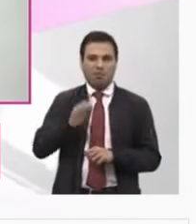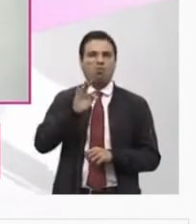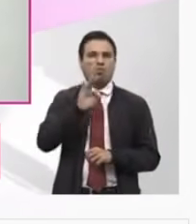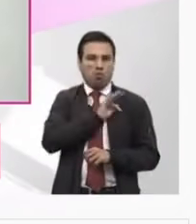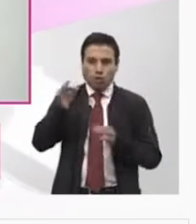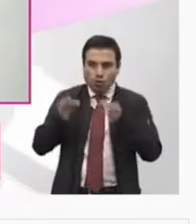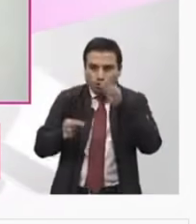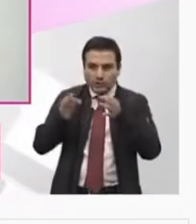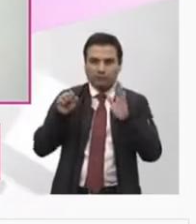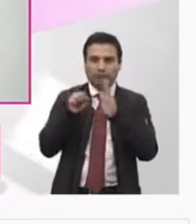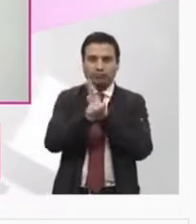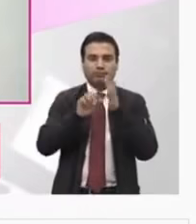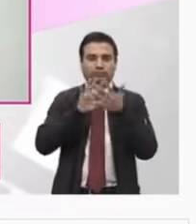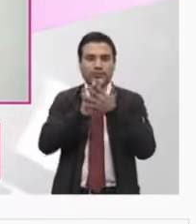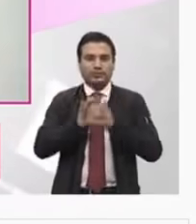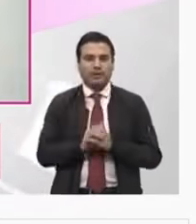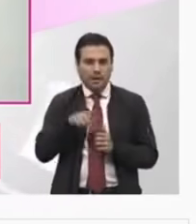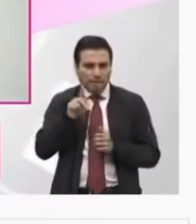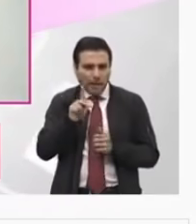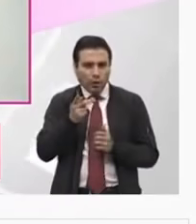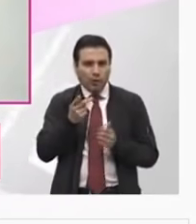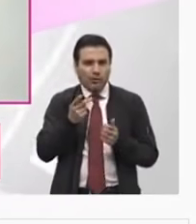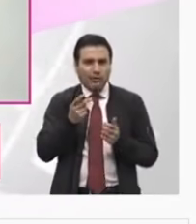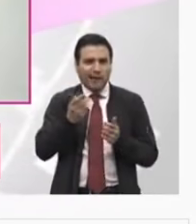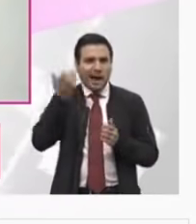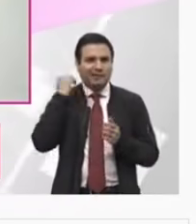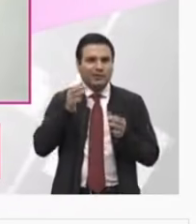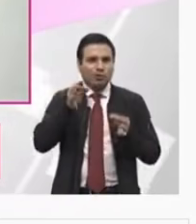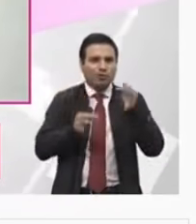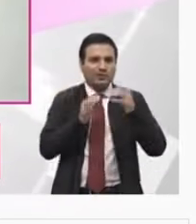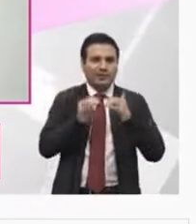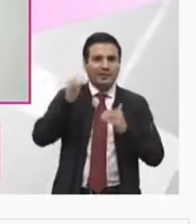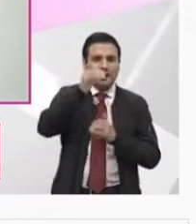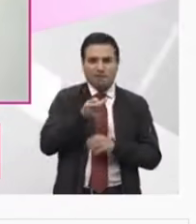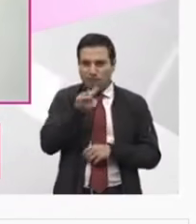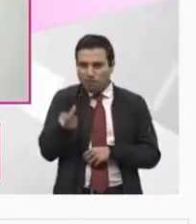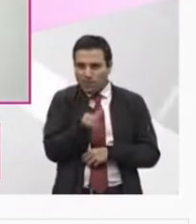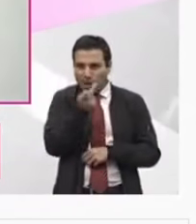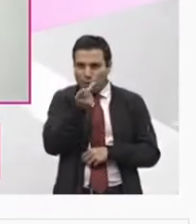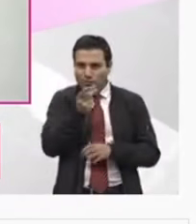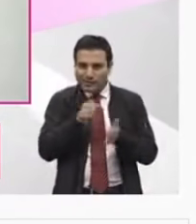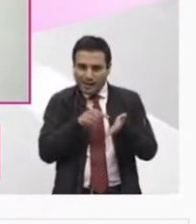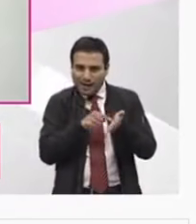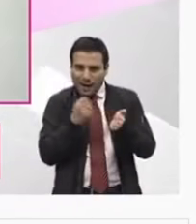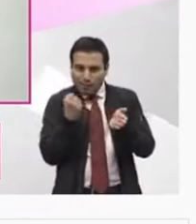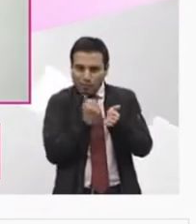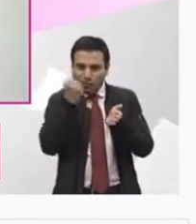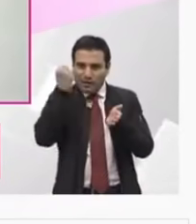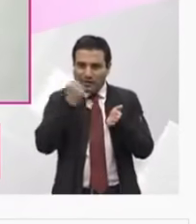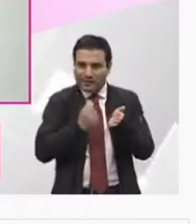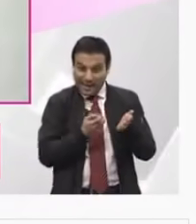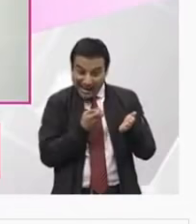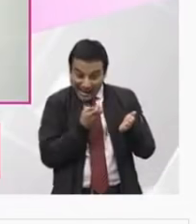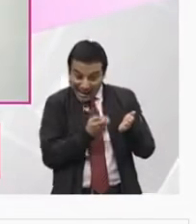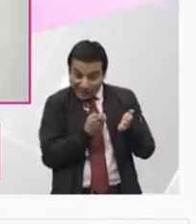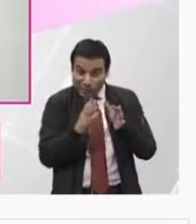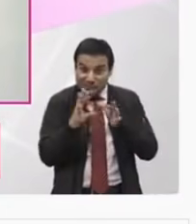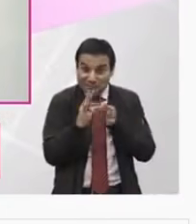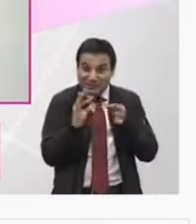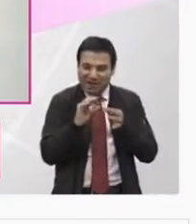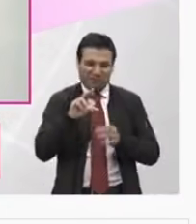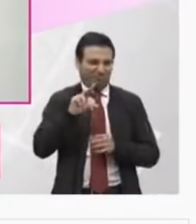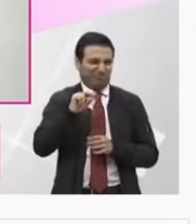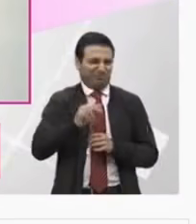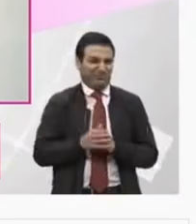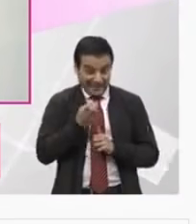pregunta que aprobó la suprema corte de la justicia de justicia de la nación no necesariamente te queda claro que eso es lo que va a suceder y que solamente con